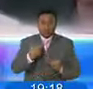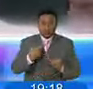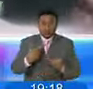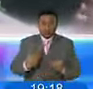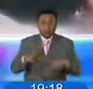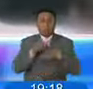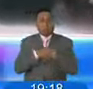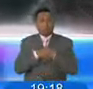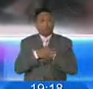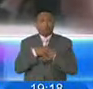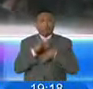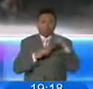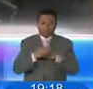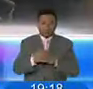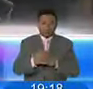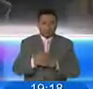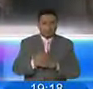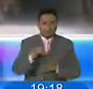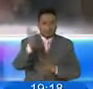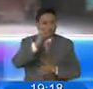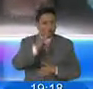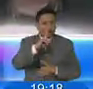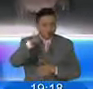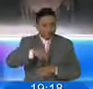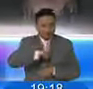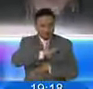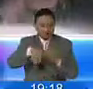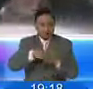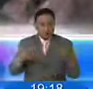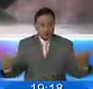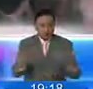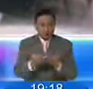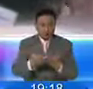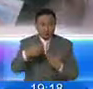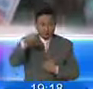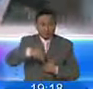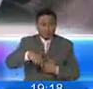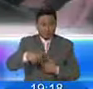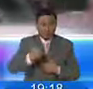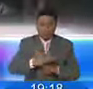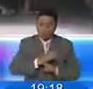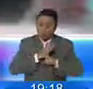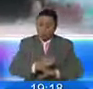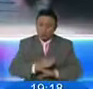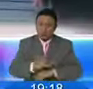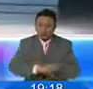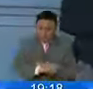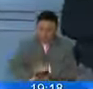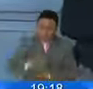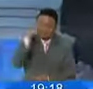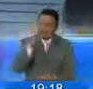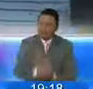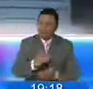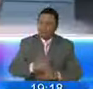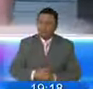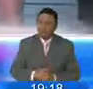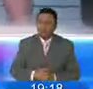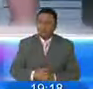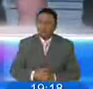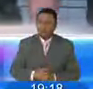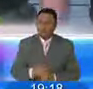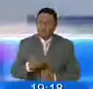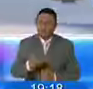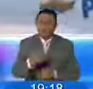dejar, no vamos a dejarlo aquí. Todos unidos aquí, no vamos a dejar robar. Y antes de que pudieran ingresar